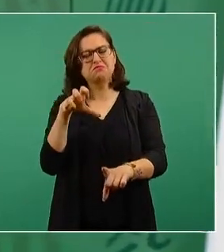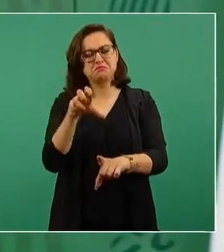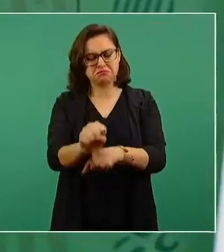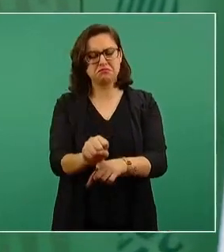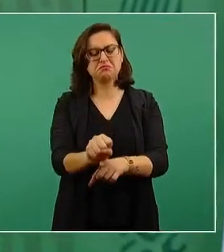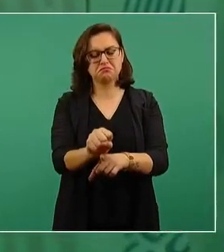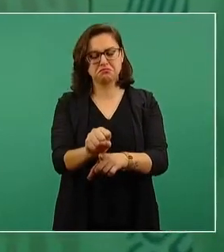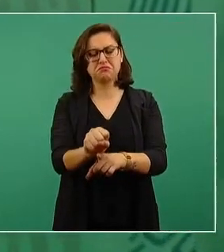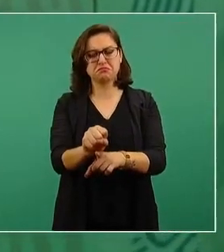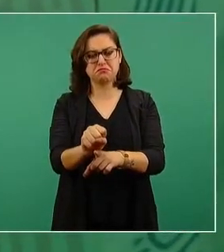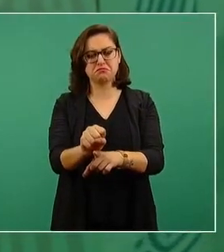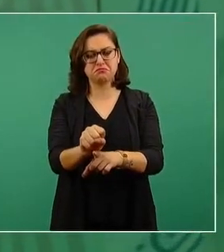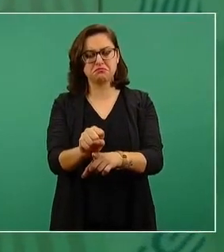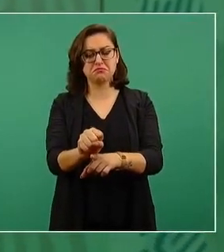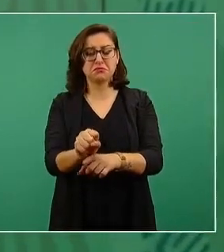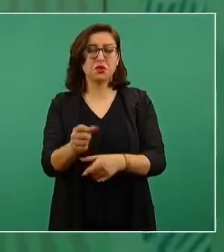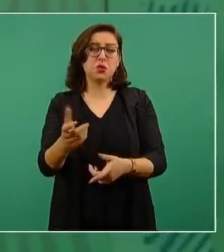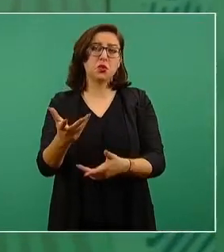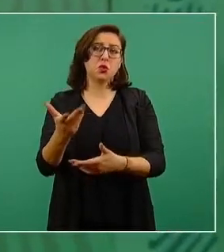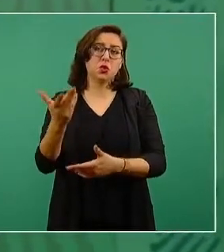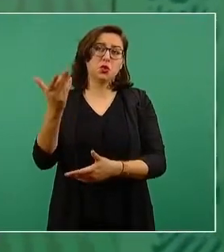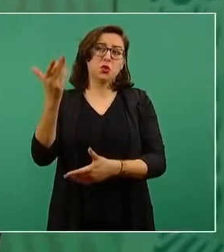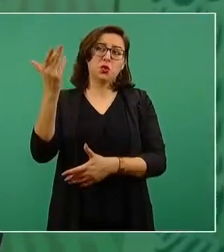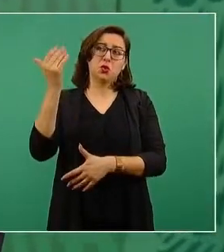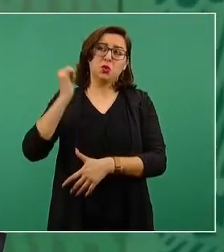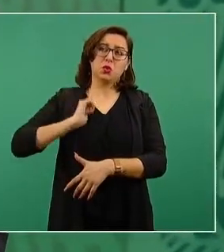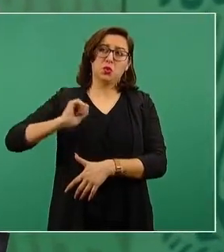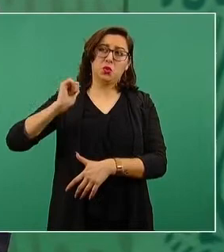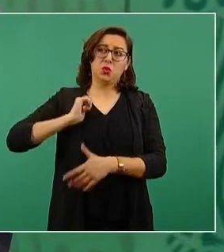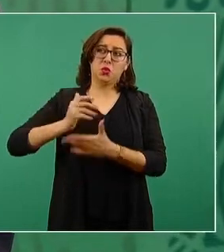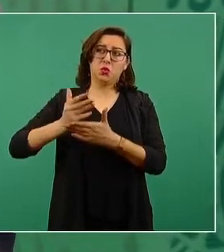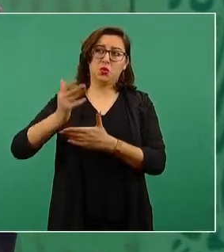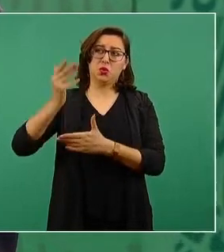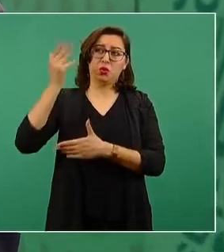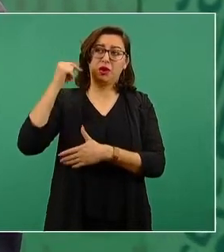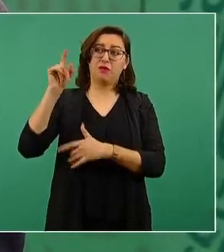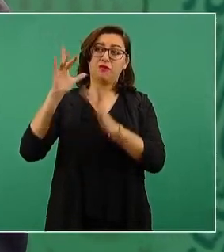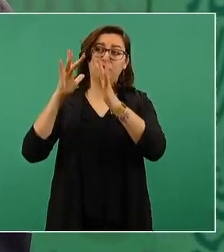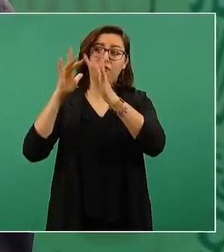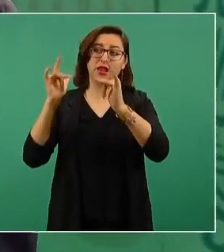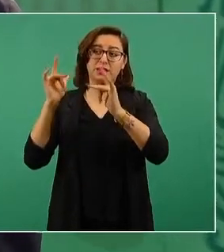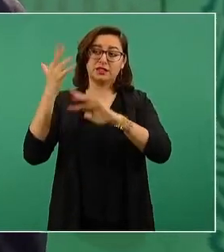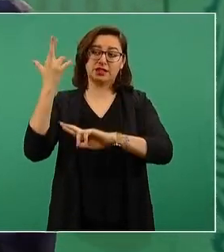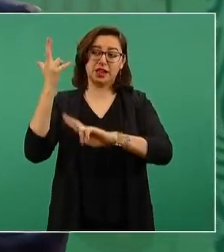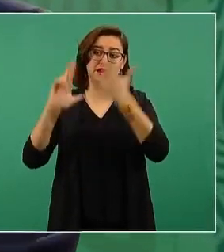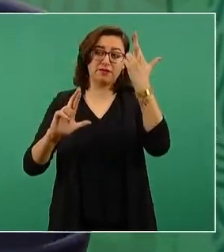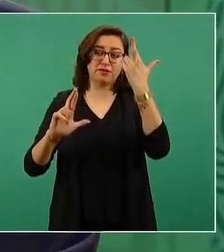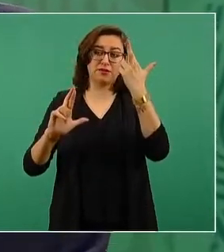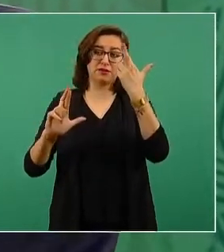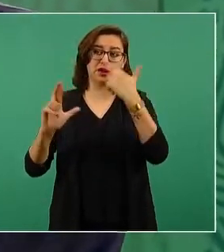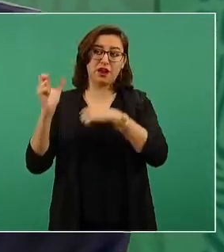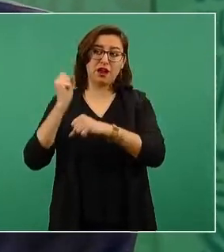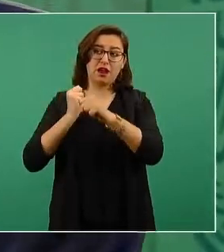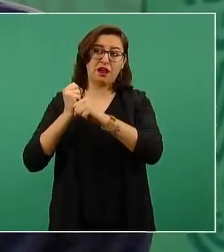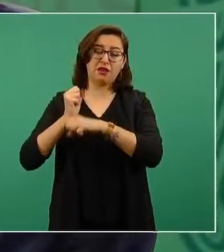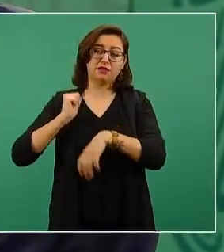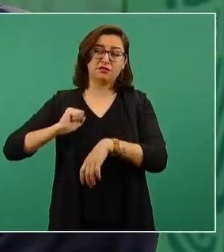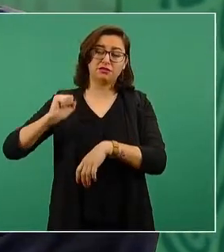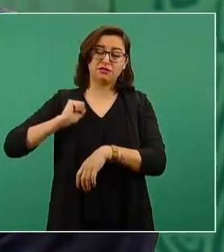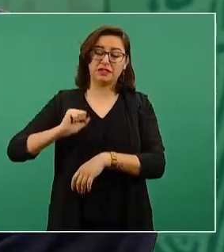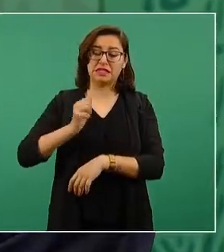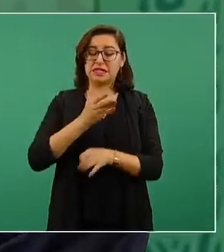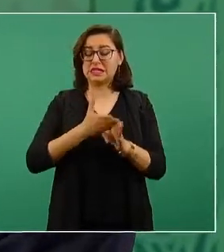por la que soñaron los revolucionarios franceses desde el siglo XVIII.